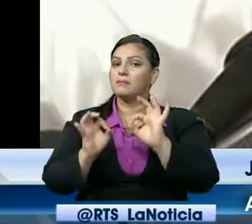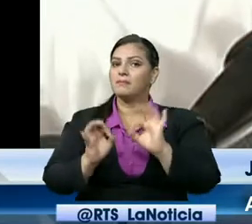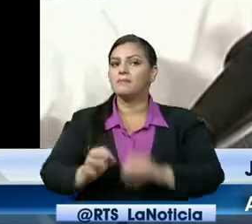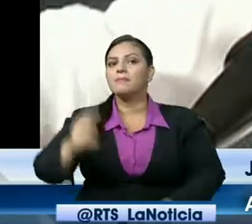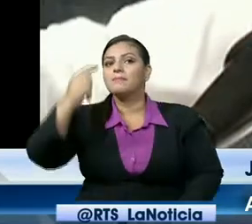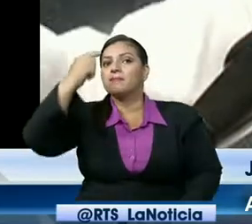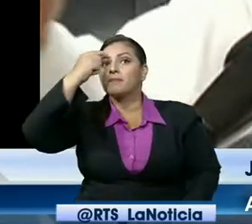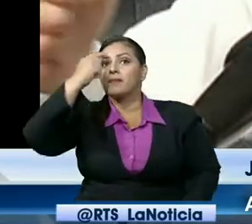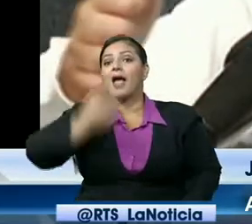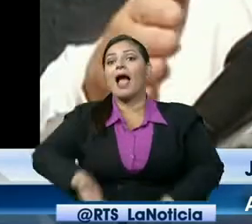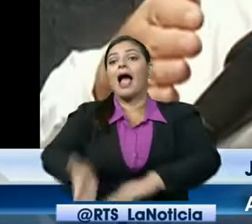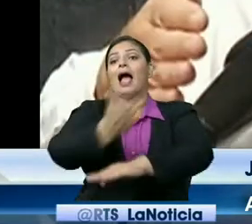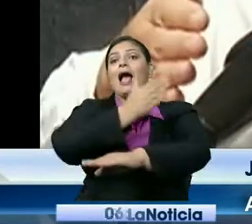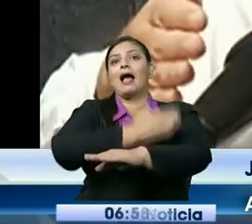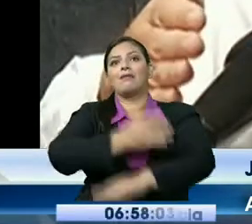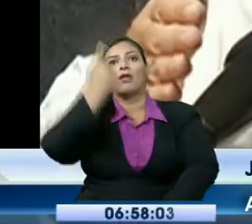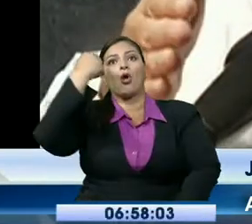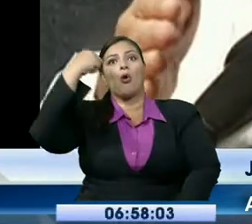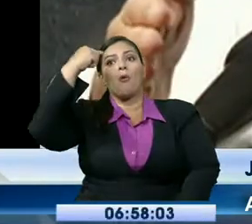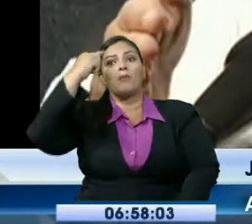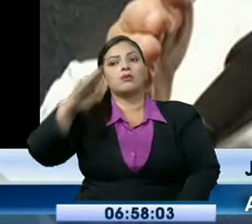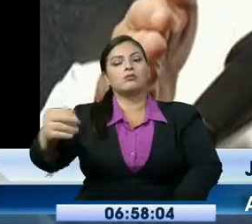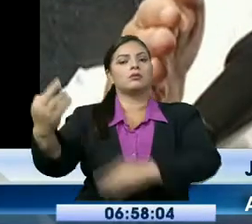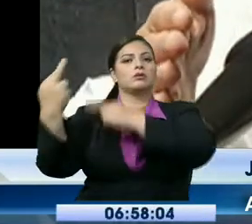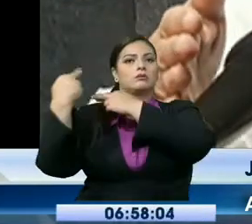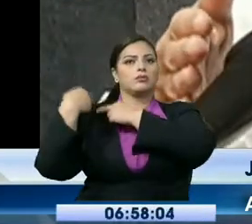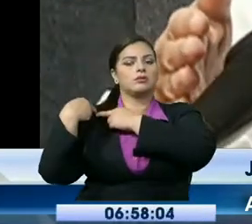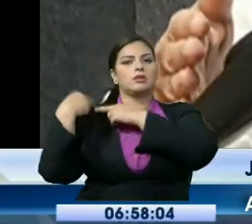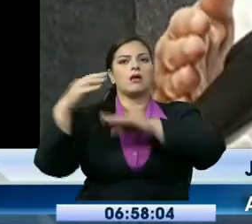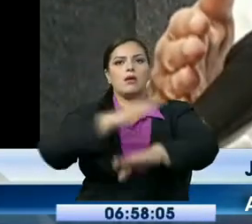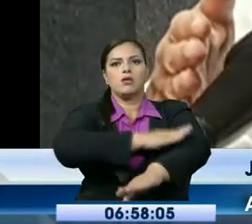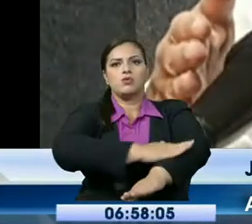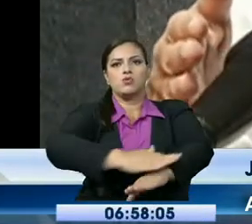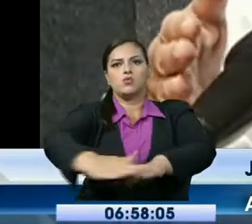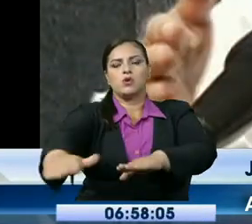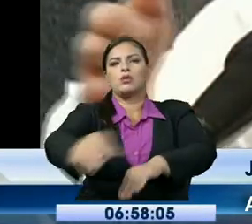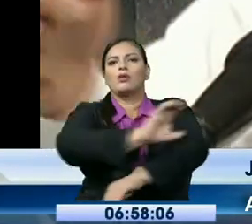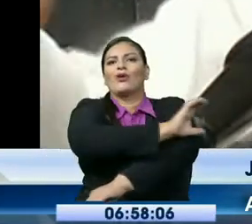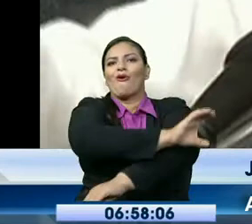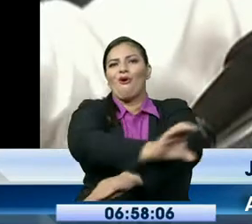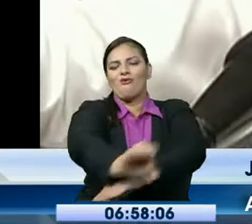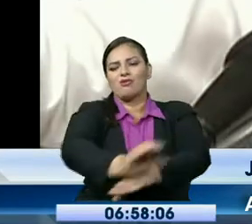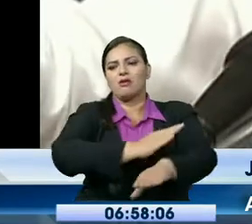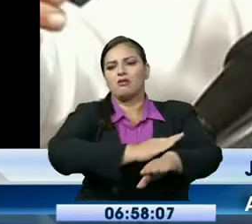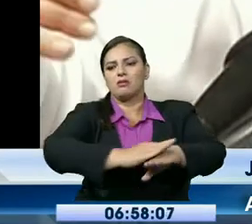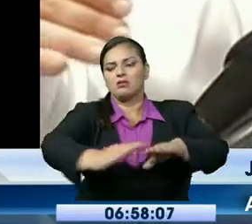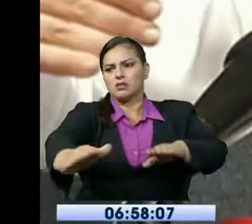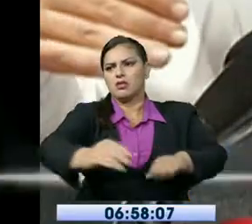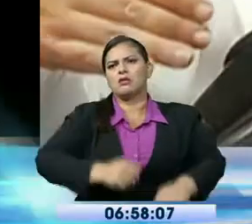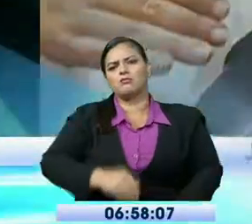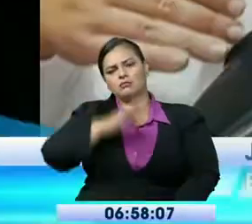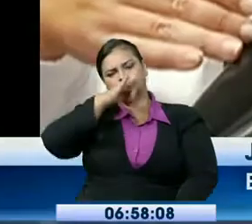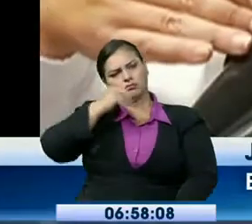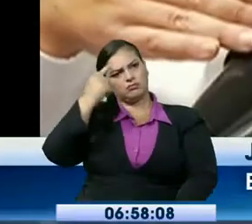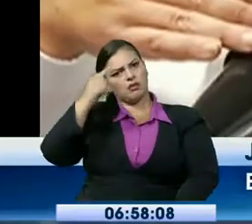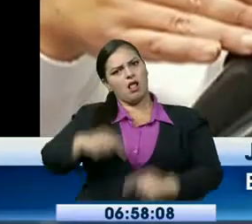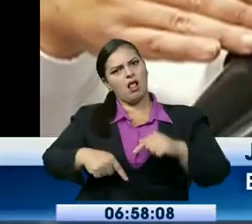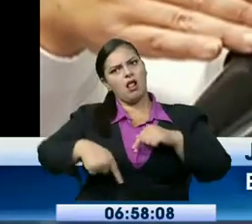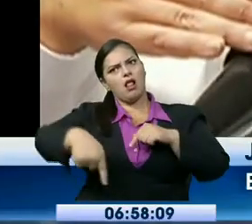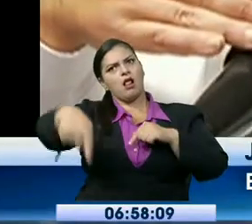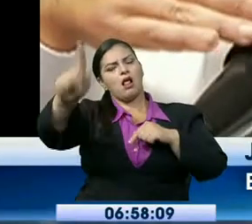hizo el gobierno dentro de su competencia hasta donde esté el límite con lo que nos corresponde a nosotros para empatar esas vías de